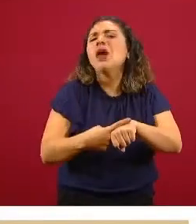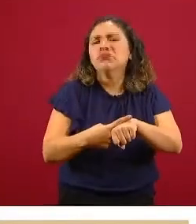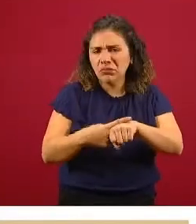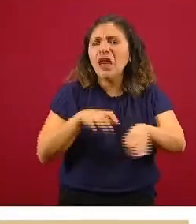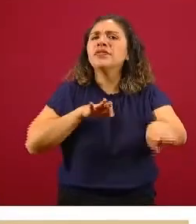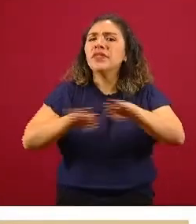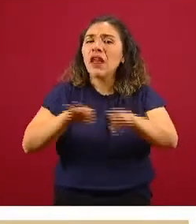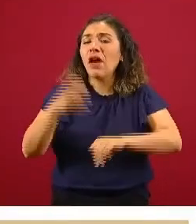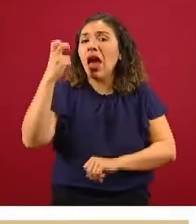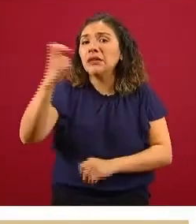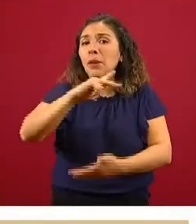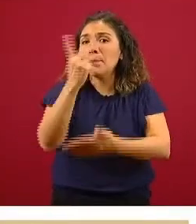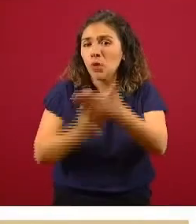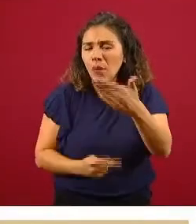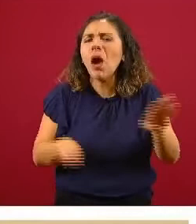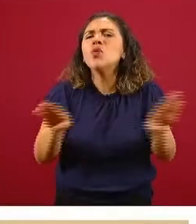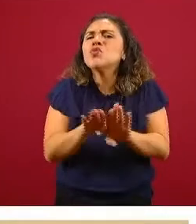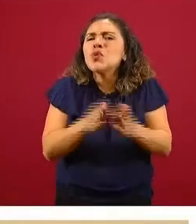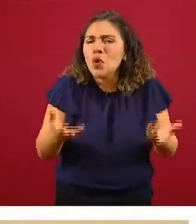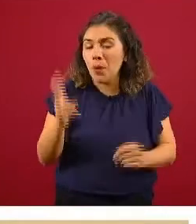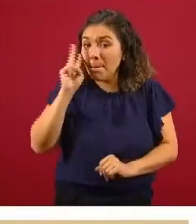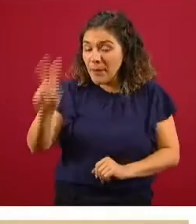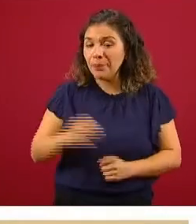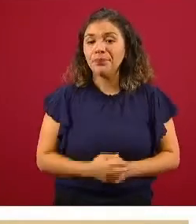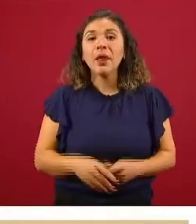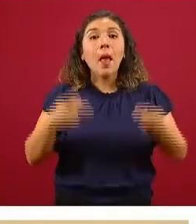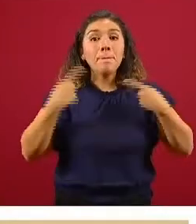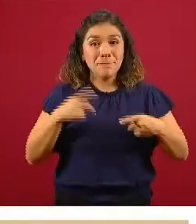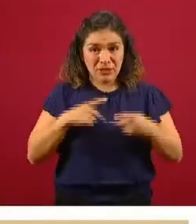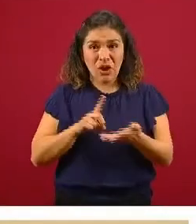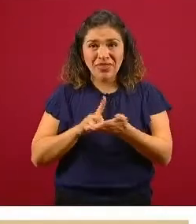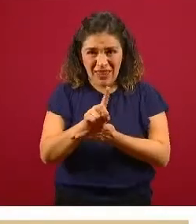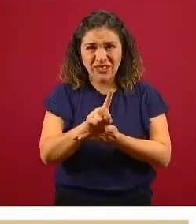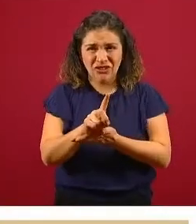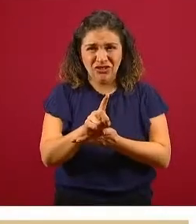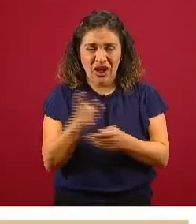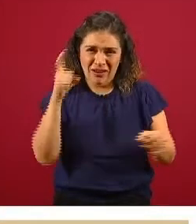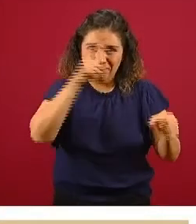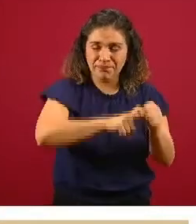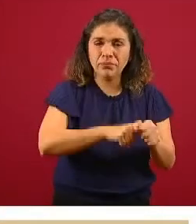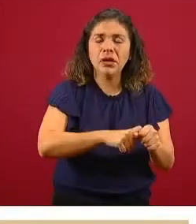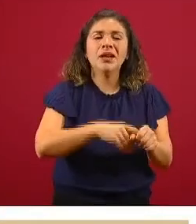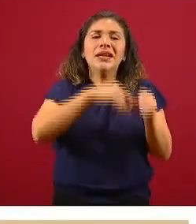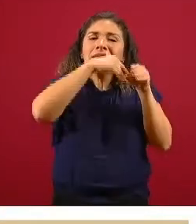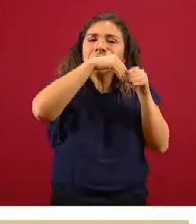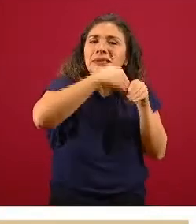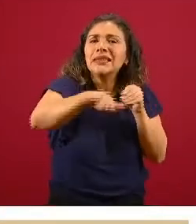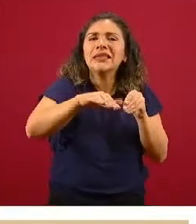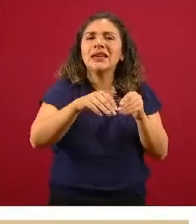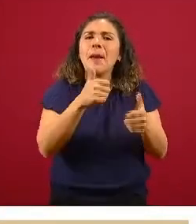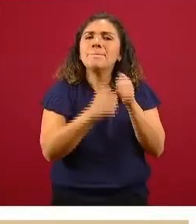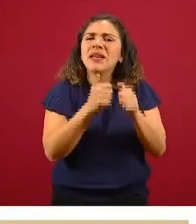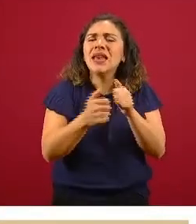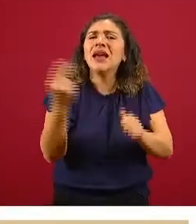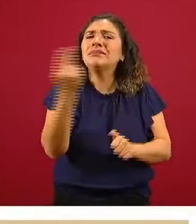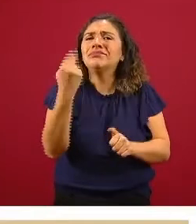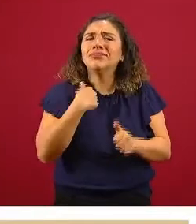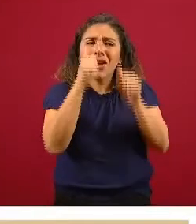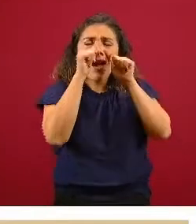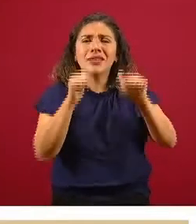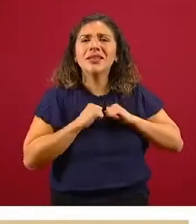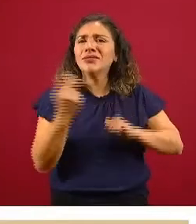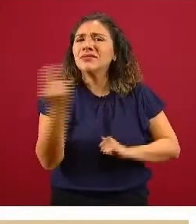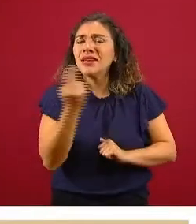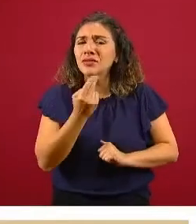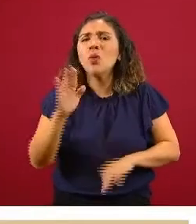Pemex cerca de ti. ¿Qué hacemos? El derechohabiente manda un mensaje de texto diciendo que requiere la